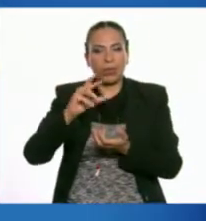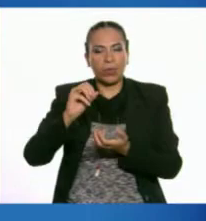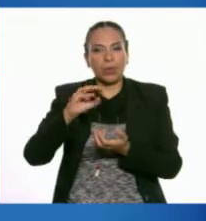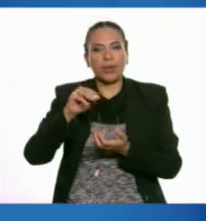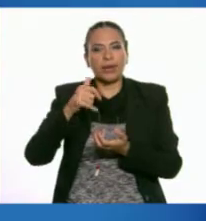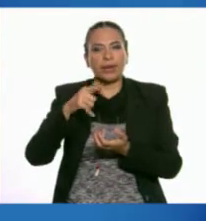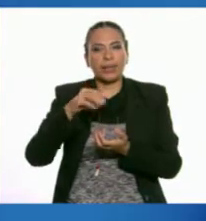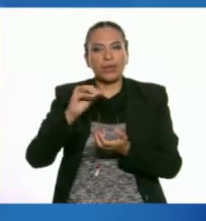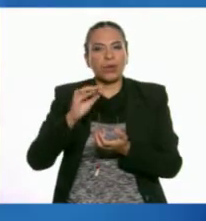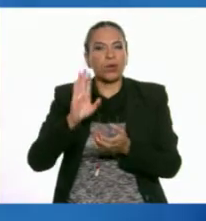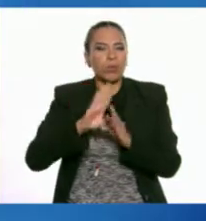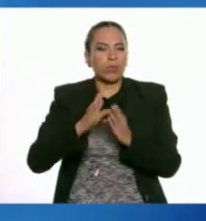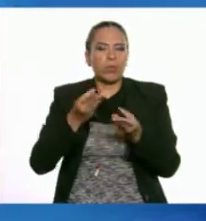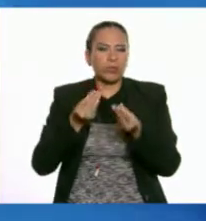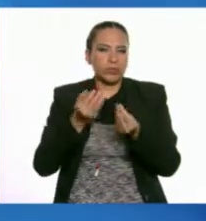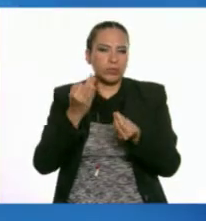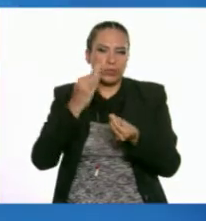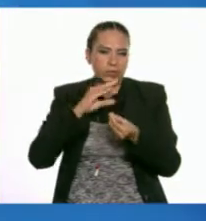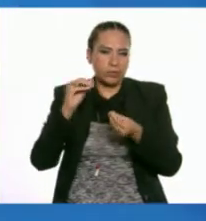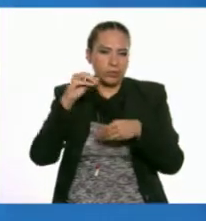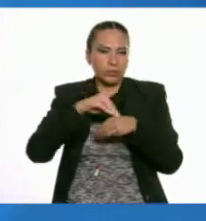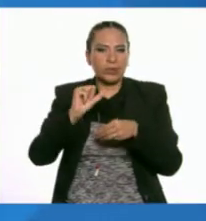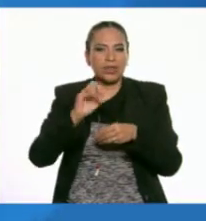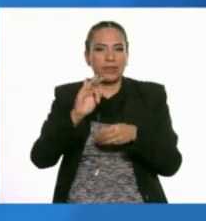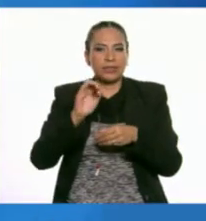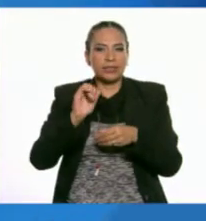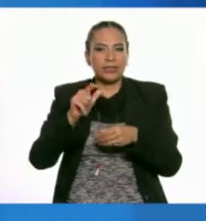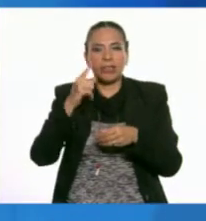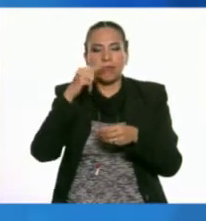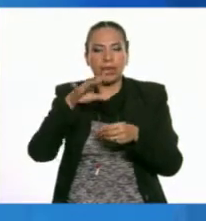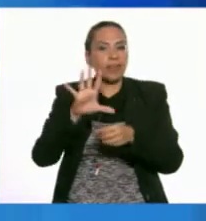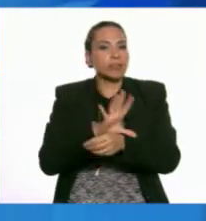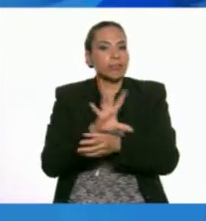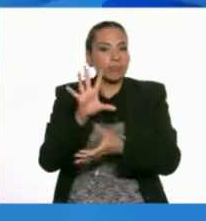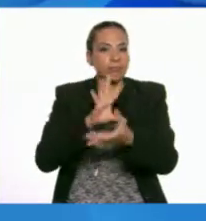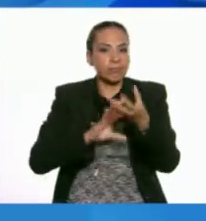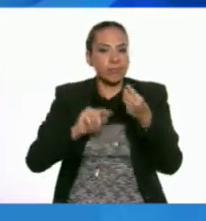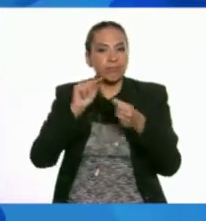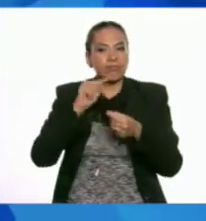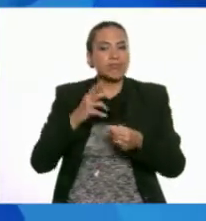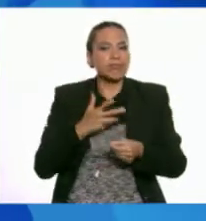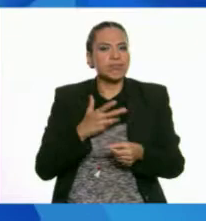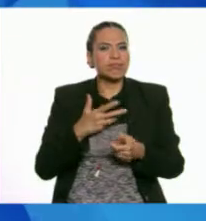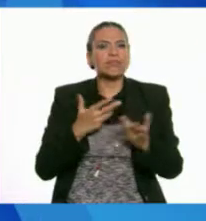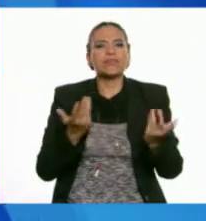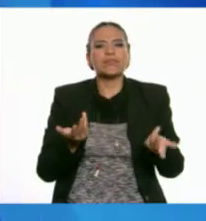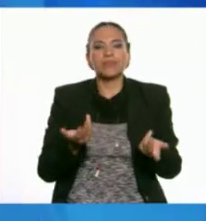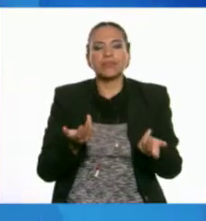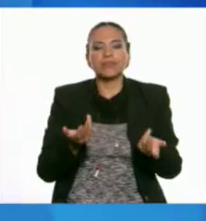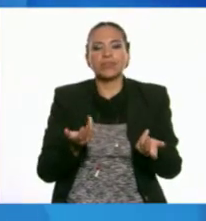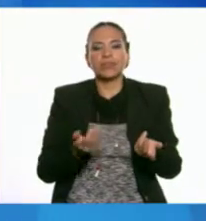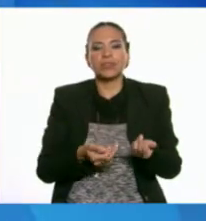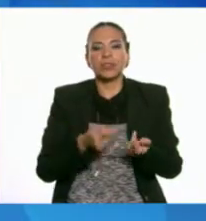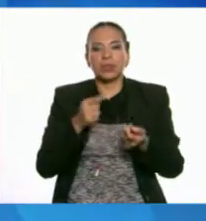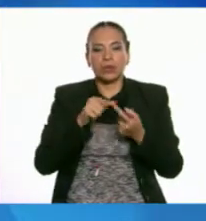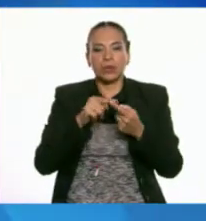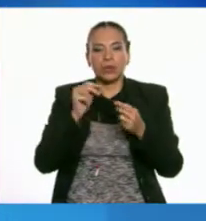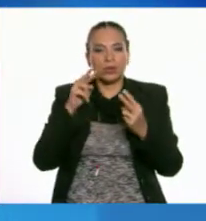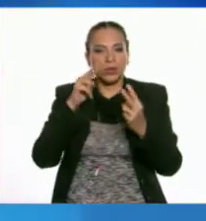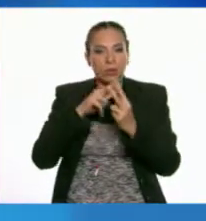artificial. Para que le llegue la corriente, tenemos un